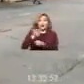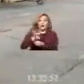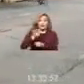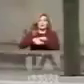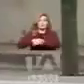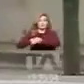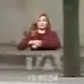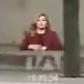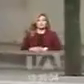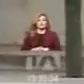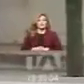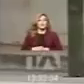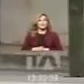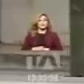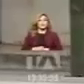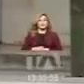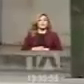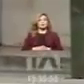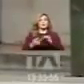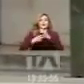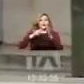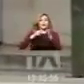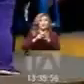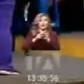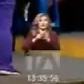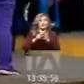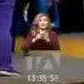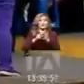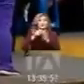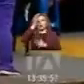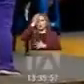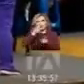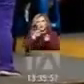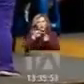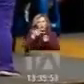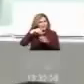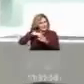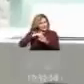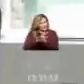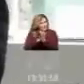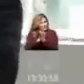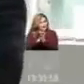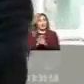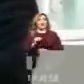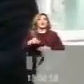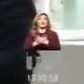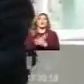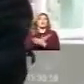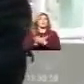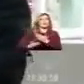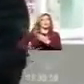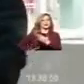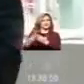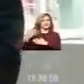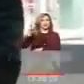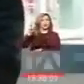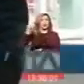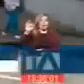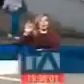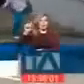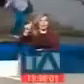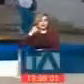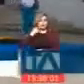captura. Entonces, ¿esto significa que la red ya no está en los hospitales del IES? El nuevo presidente del directorio de la entidad, Jorge